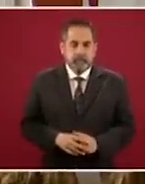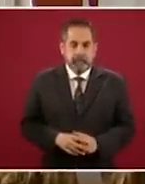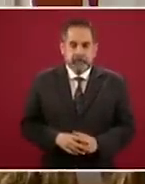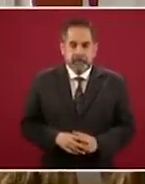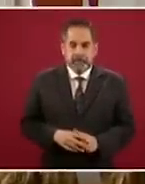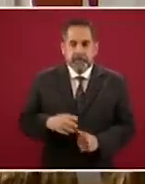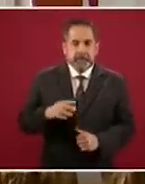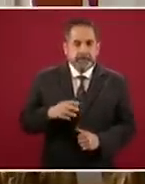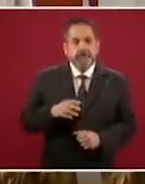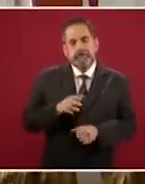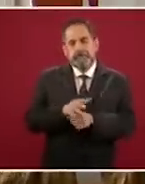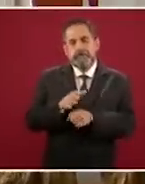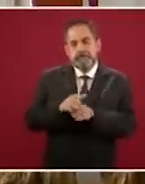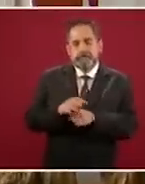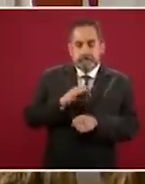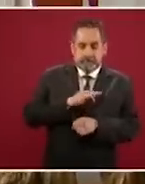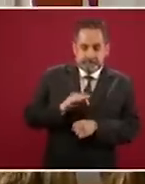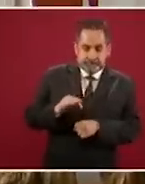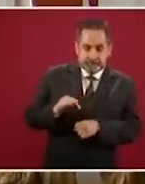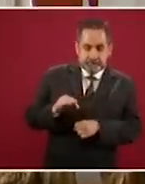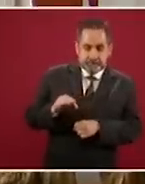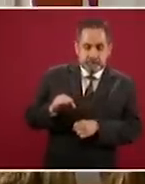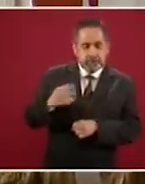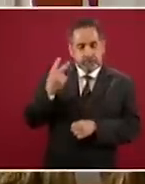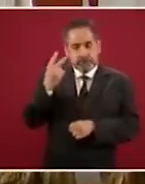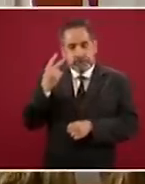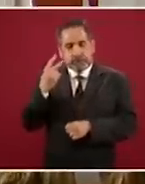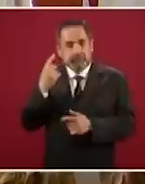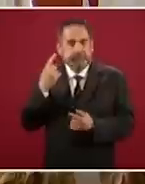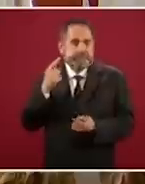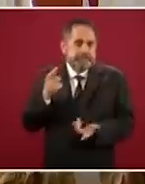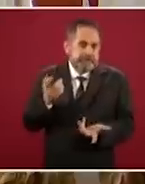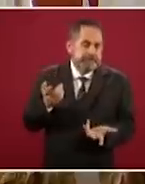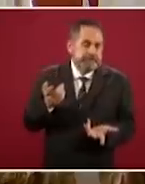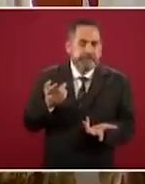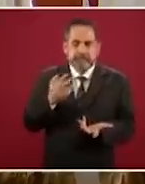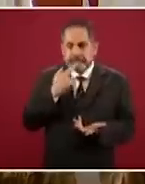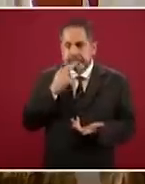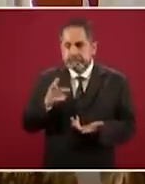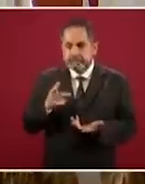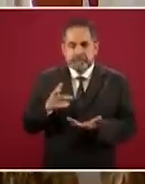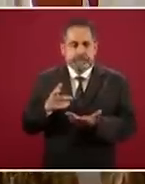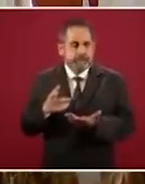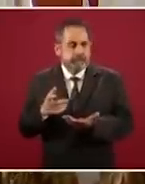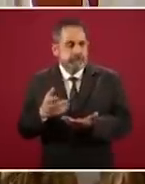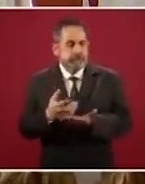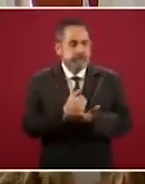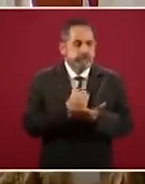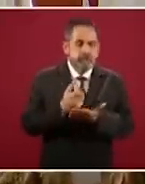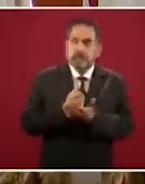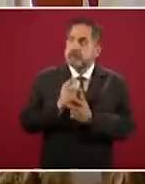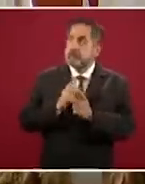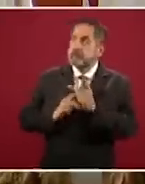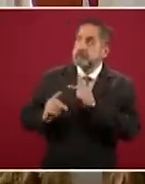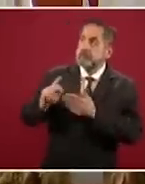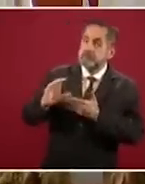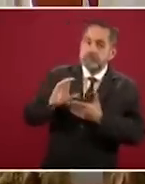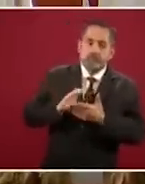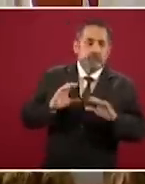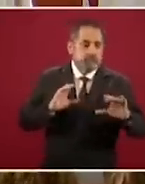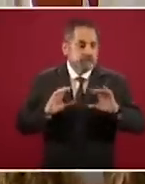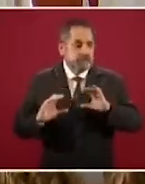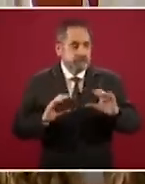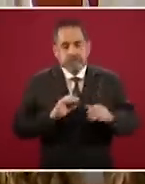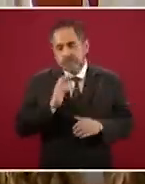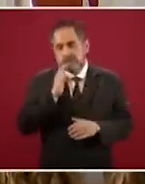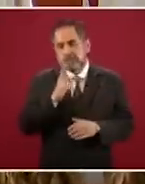hay más posibilidad para la obtención de créditos, o sea,